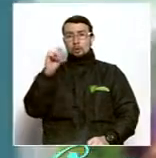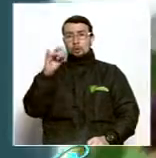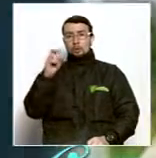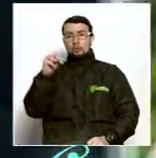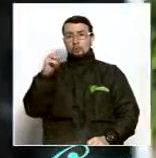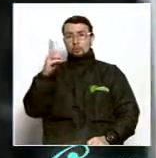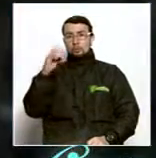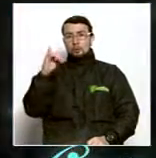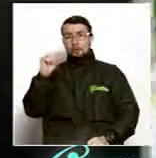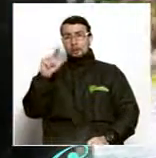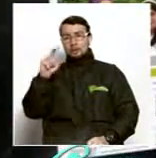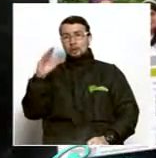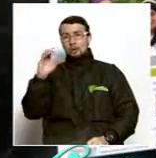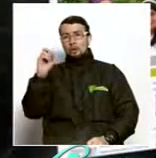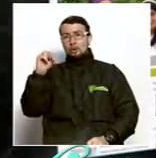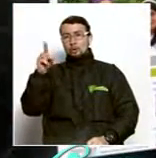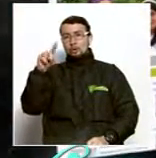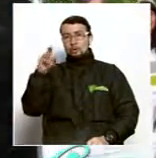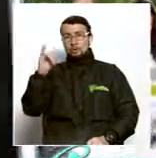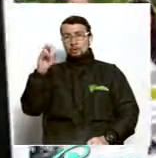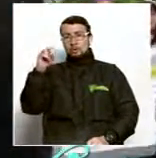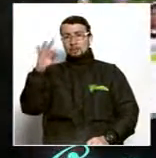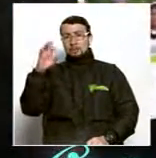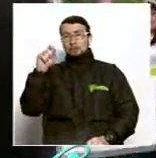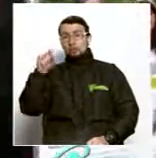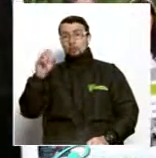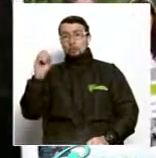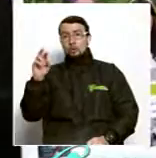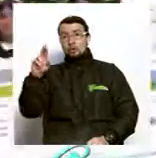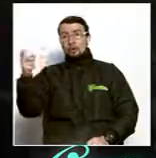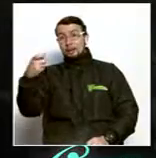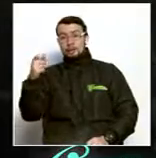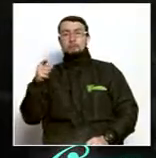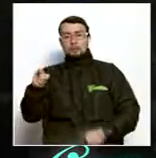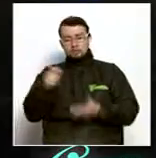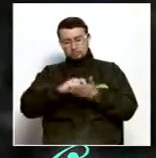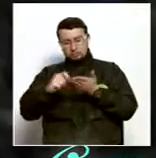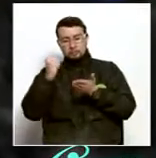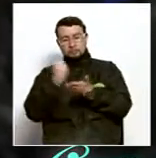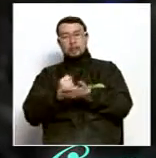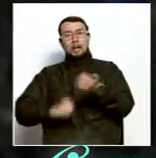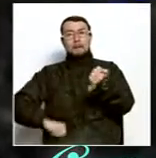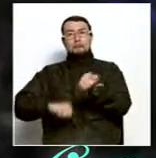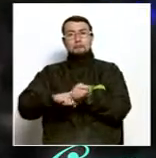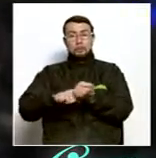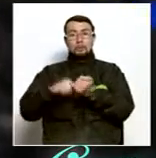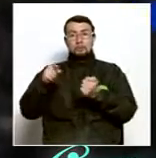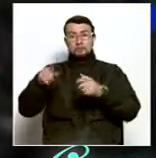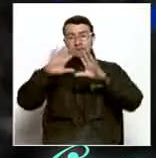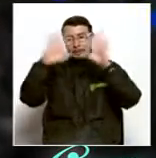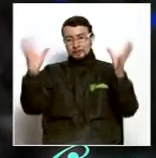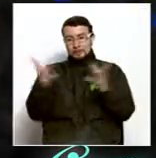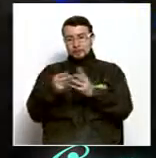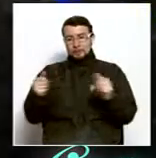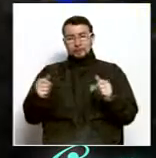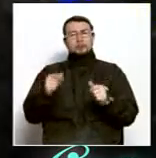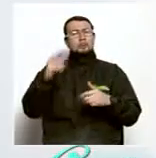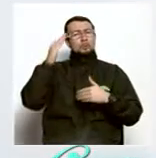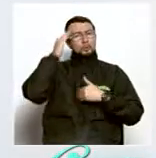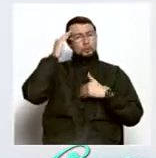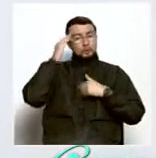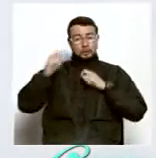www.pactomundialconsciente.org. Allí puedes firmar nuestro manifiesto por los derechos de la Madre Tierra. Concientízate y actúa con